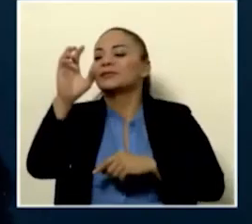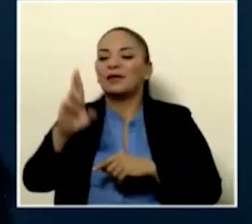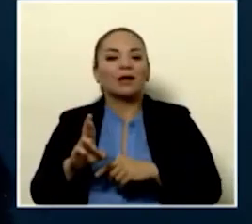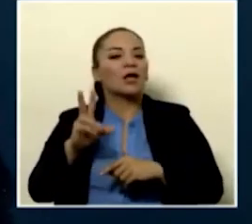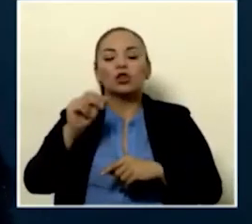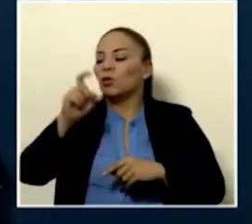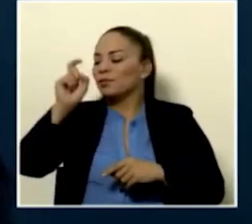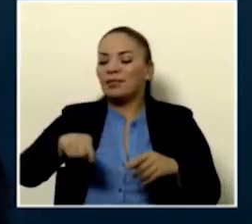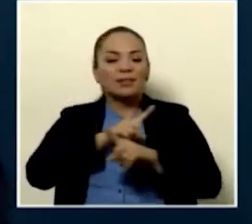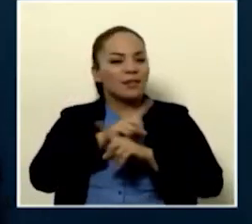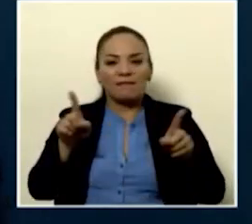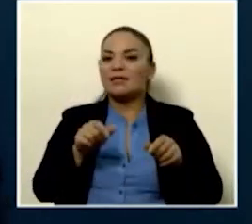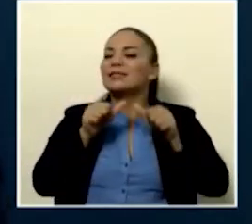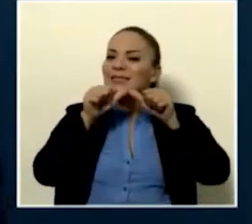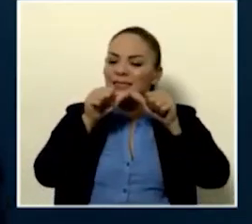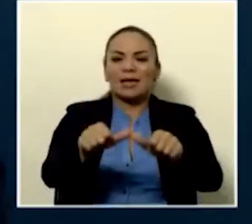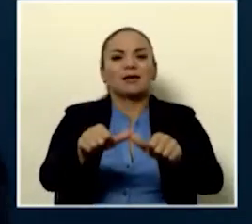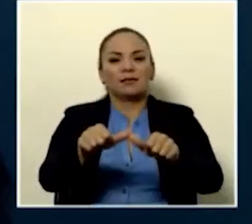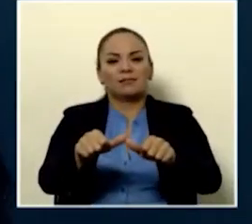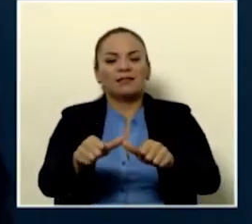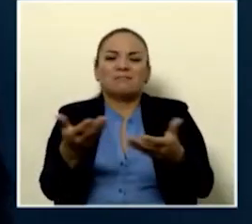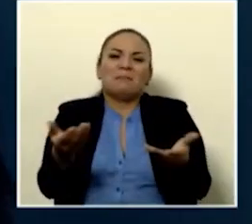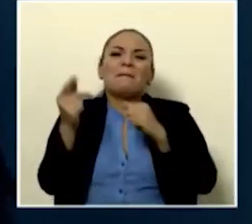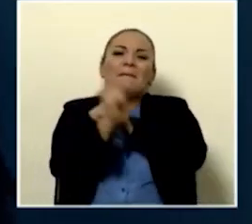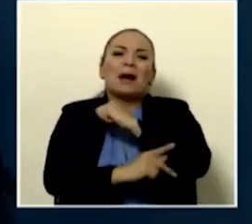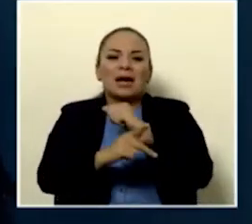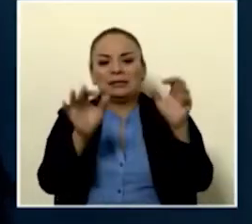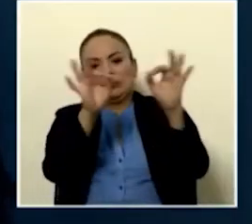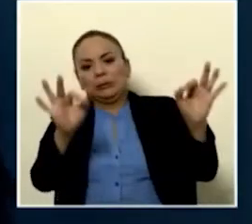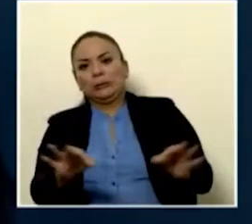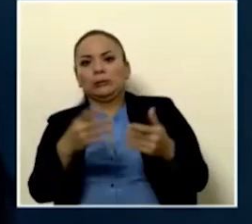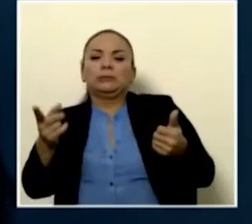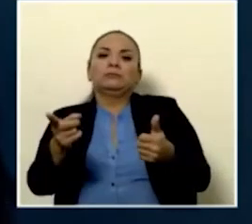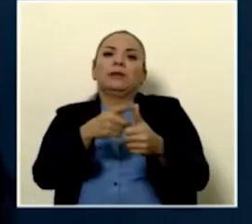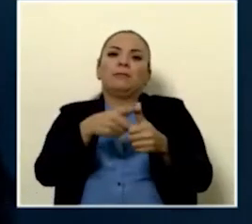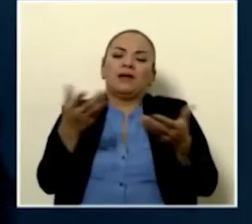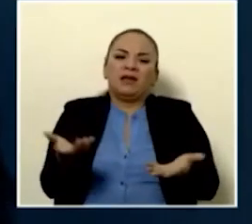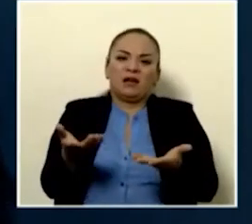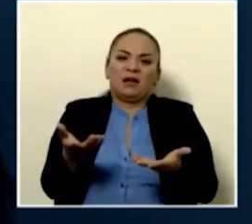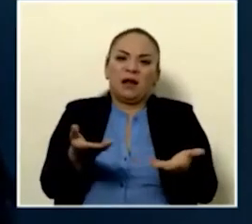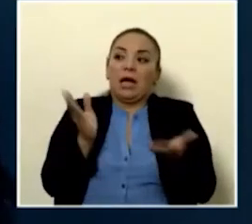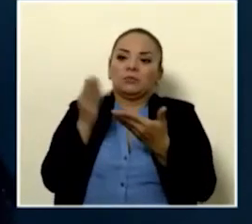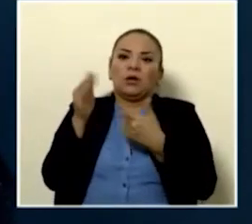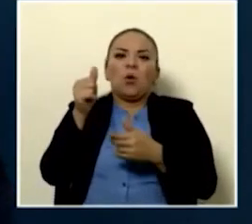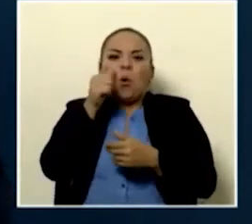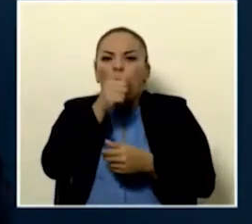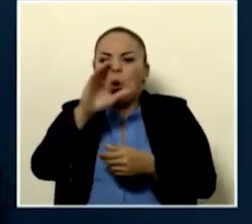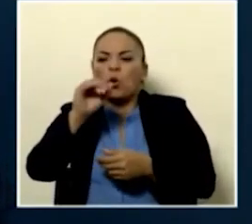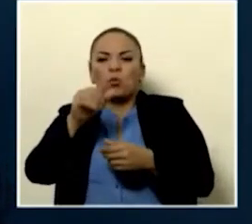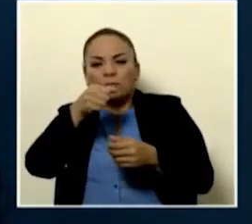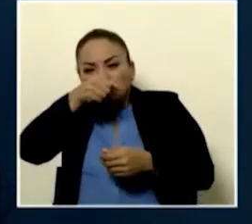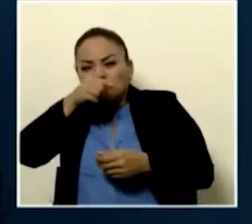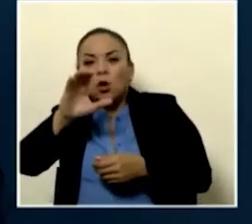debe mantener la deshonrosa posición de seguir siendo el primer exportador de cocaína del mundo.